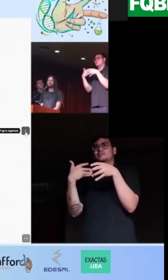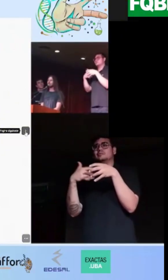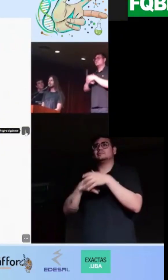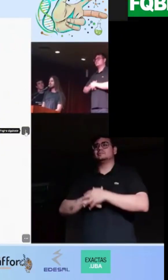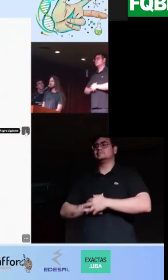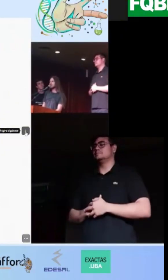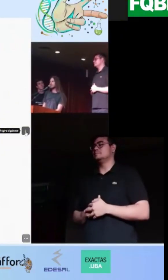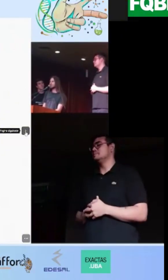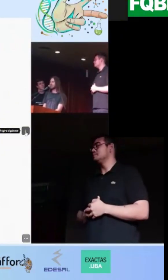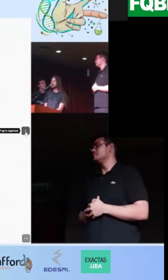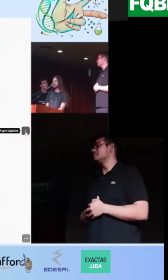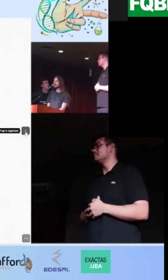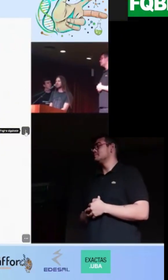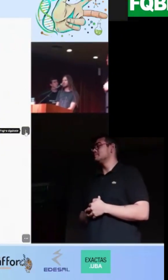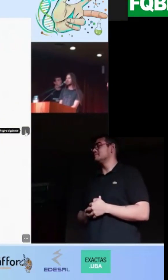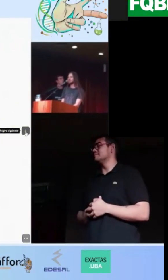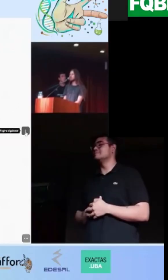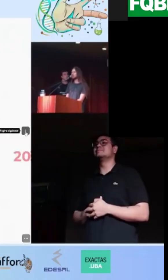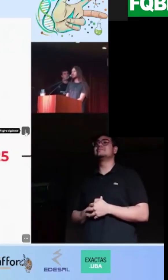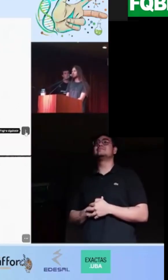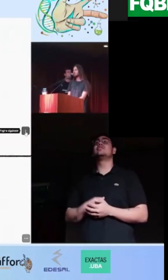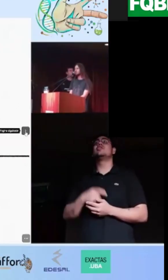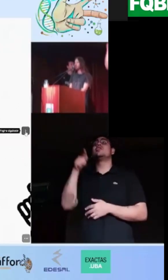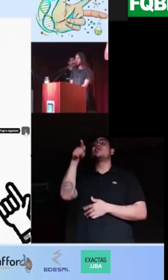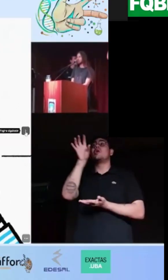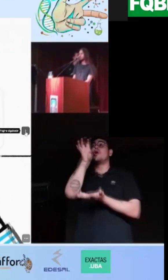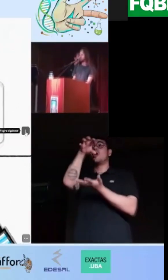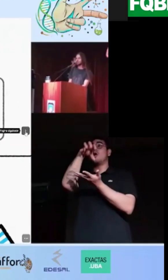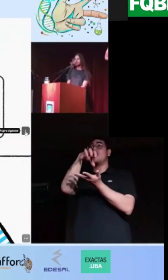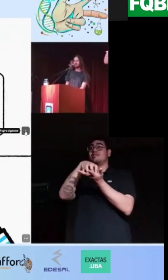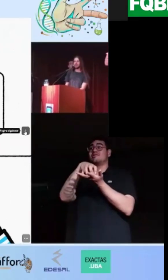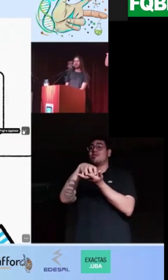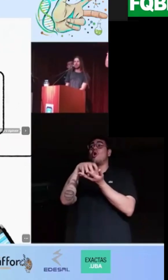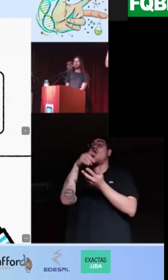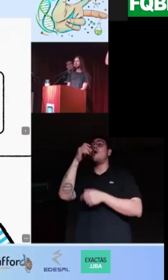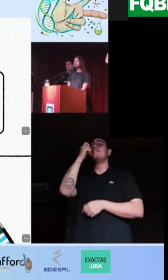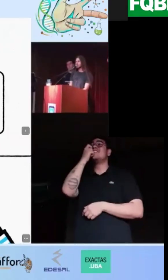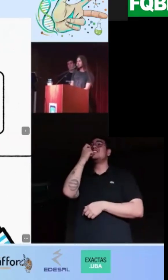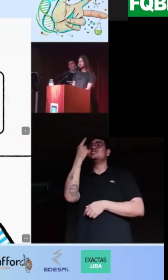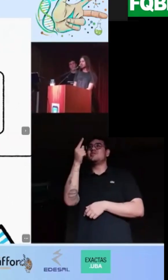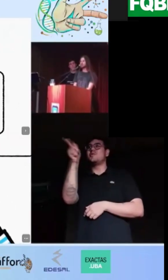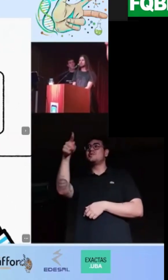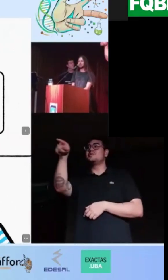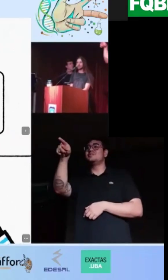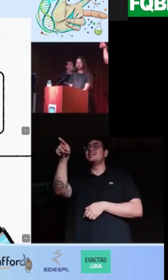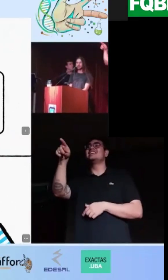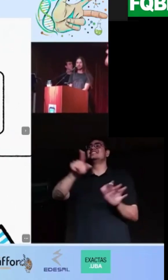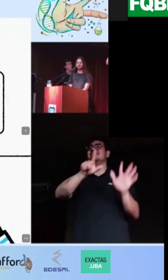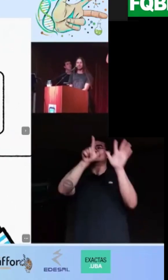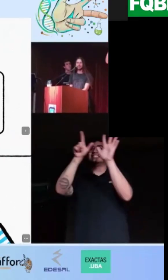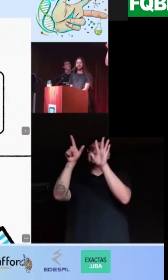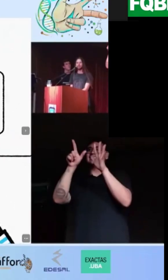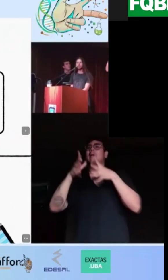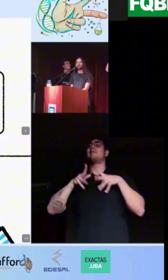Hemos trabajado con 7 estudiantes del colegio número 21 Puerta de Cuyo, con sus docentes, con sus